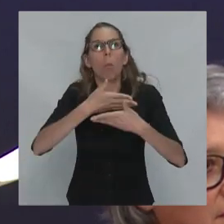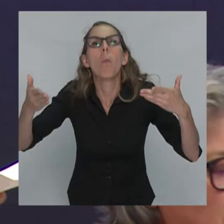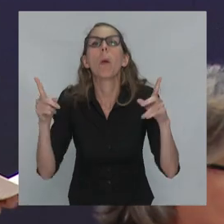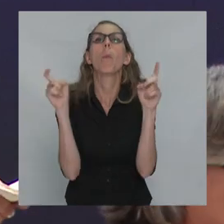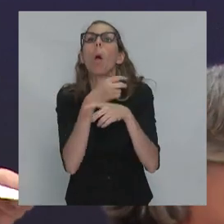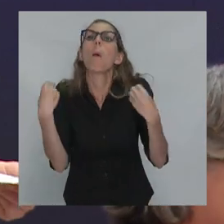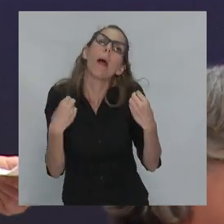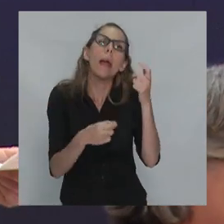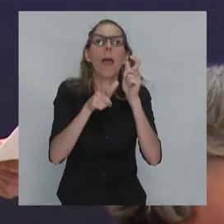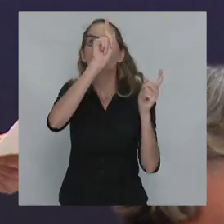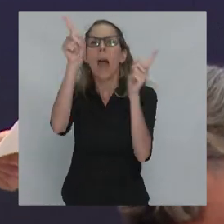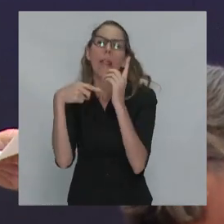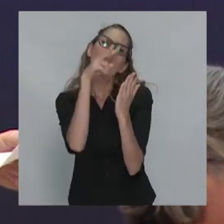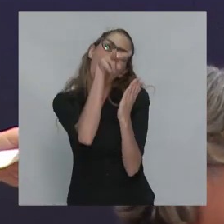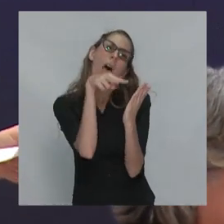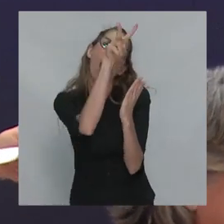leen mucho a Freire.